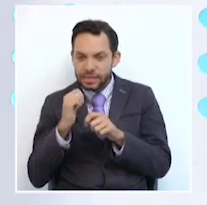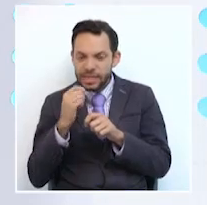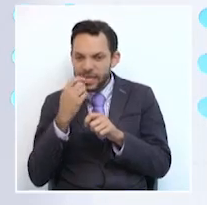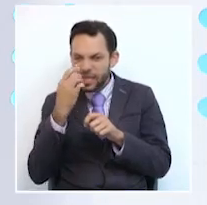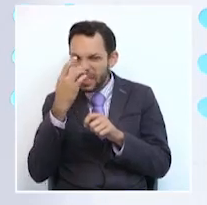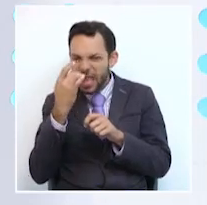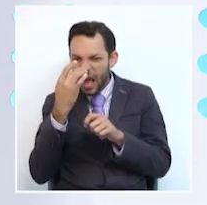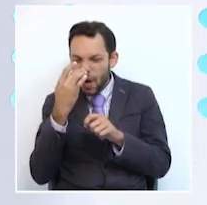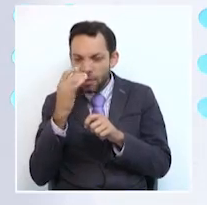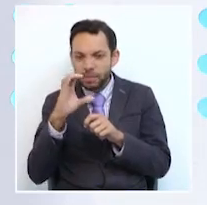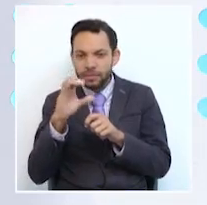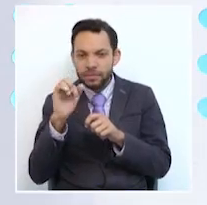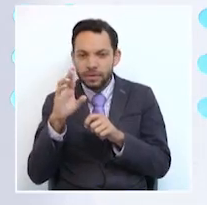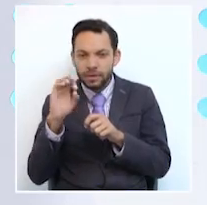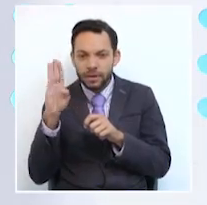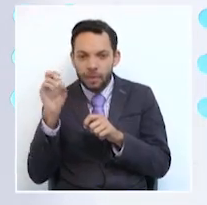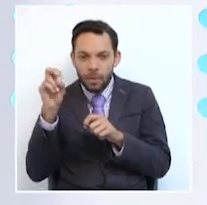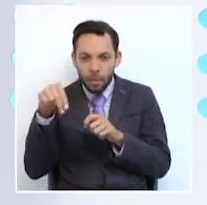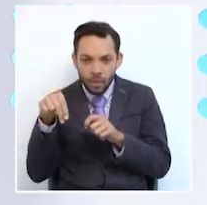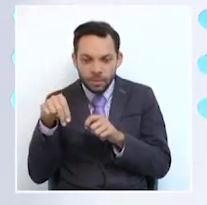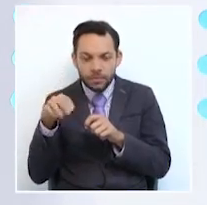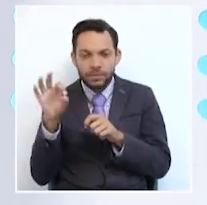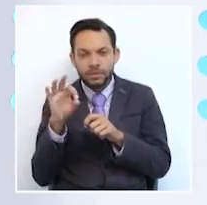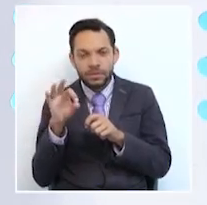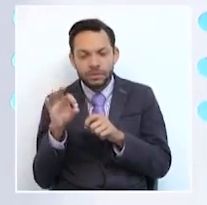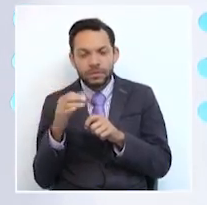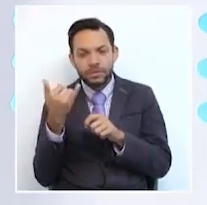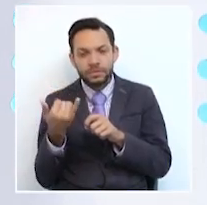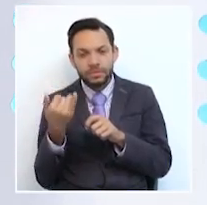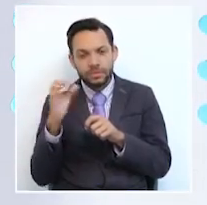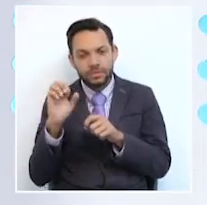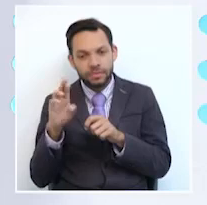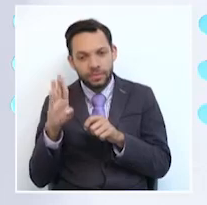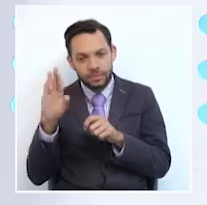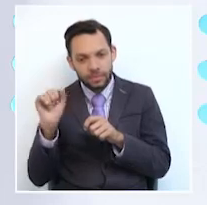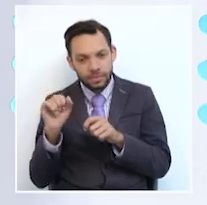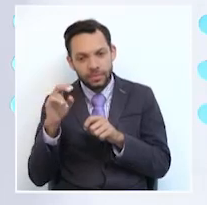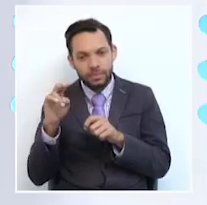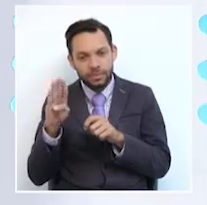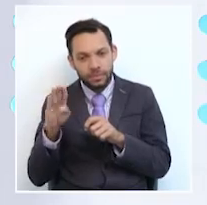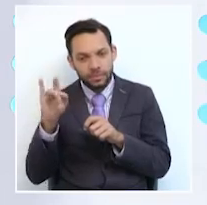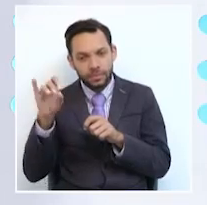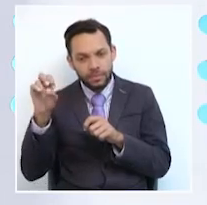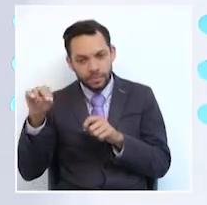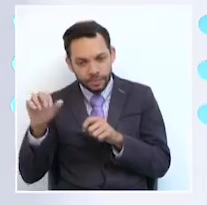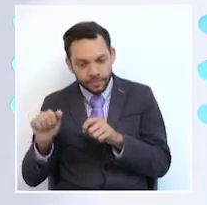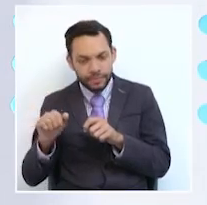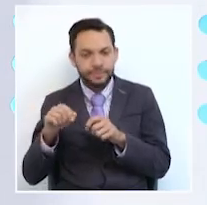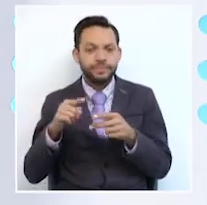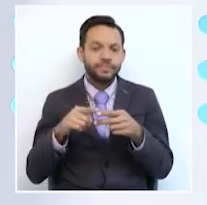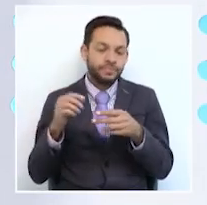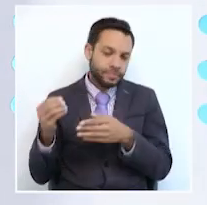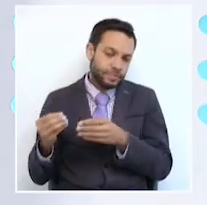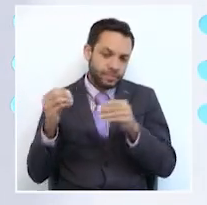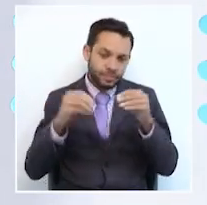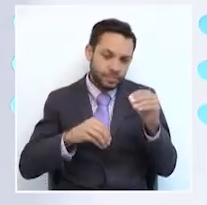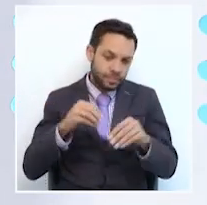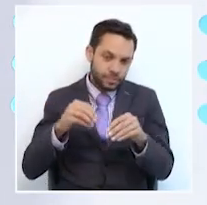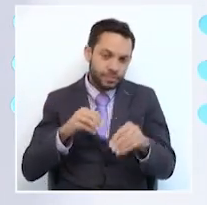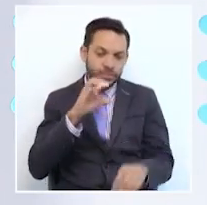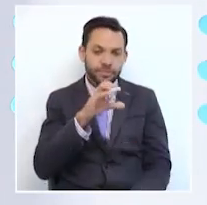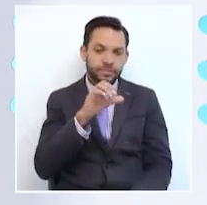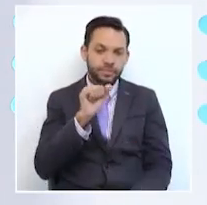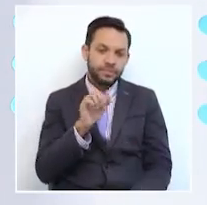de hierbabuena o la mismo anís estrellado o menta anís estrellado y hacen con le echan un poquito de